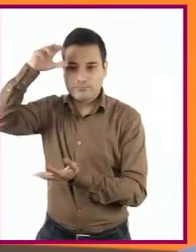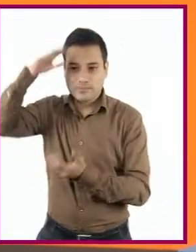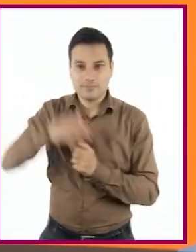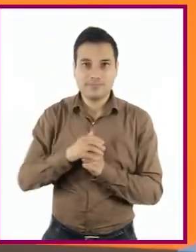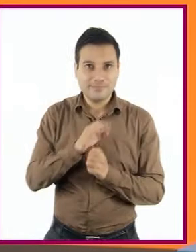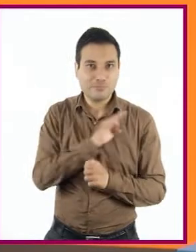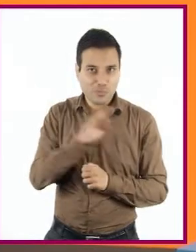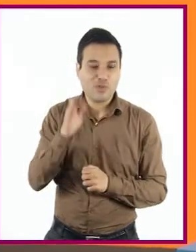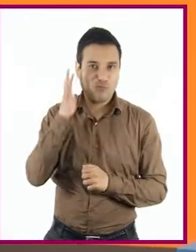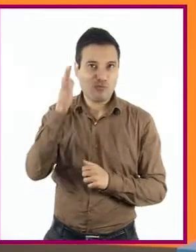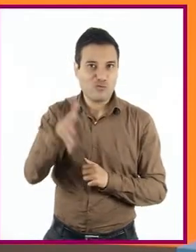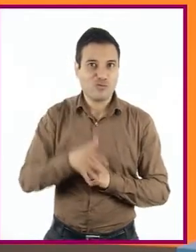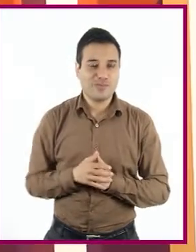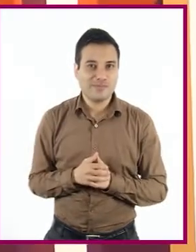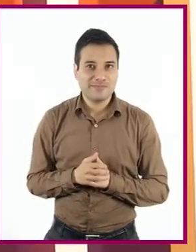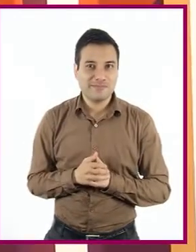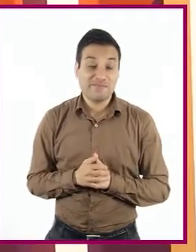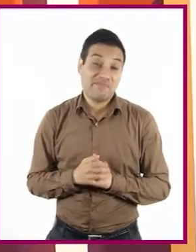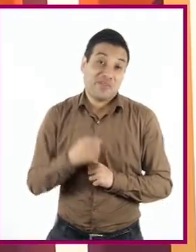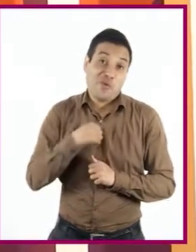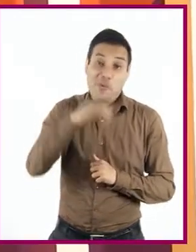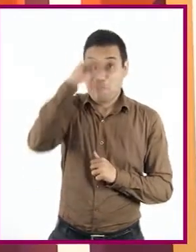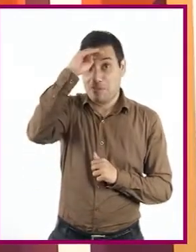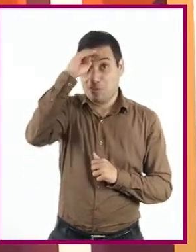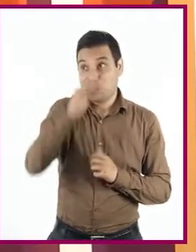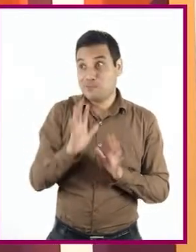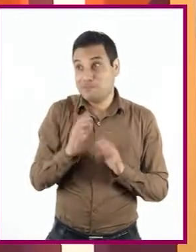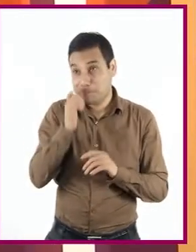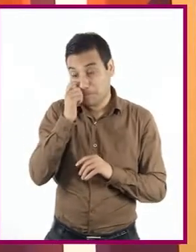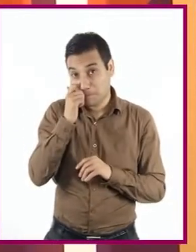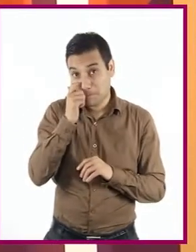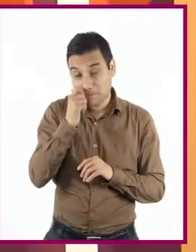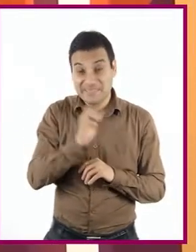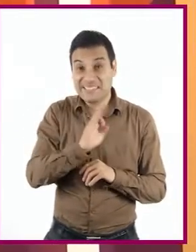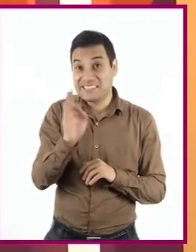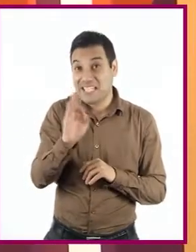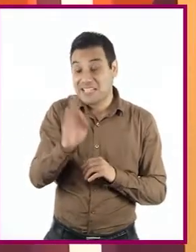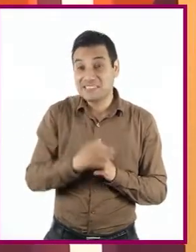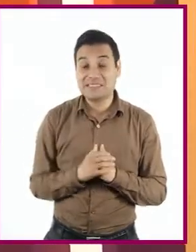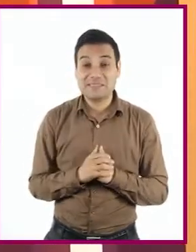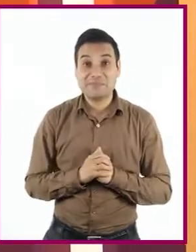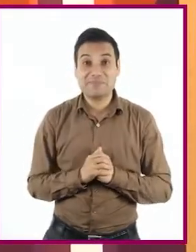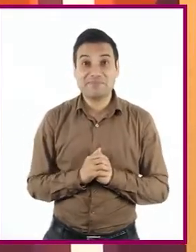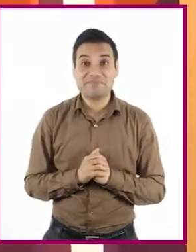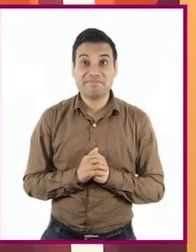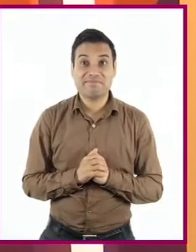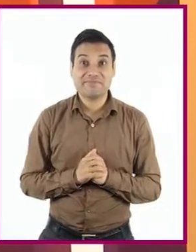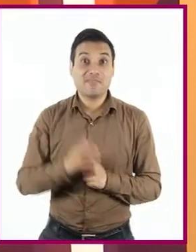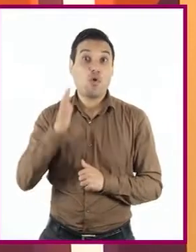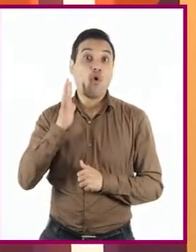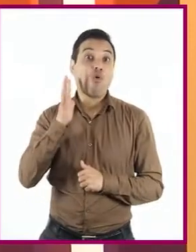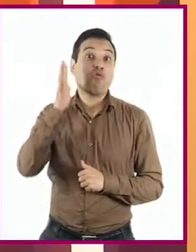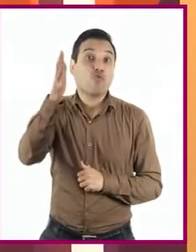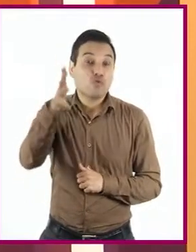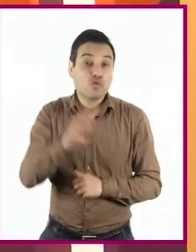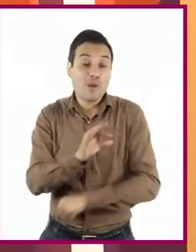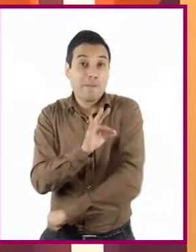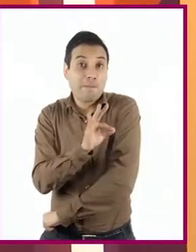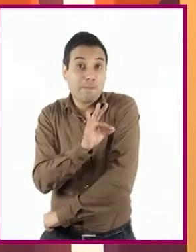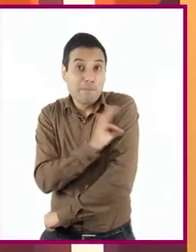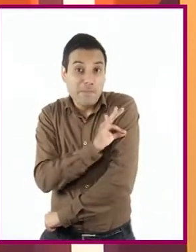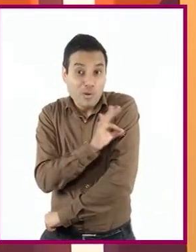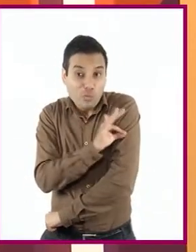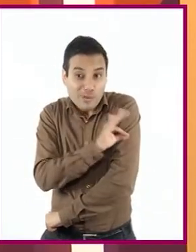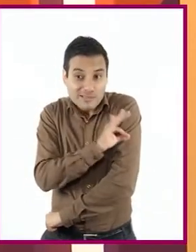ya va a ser posible. También yo me imagino que van a llegar tal vez vacunas o la curación de